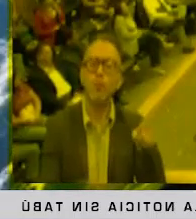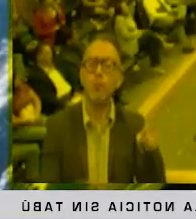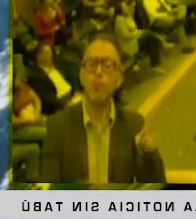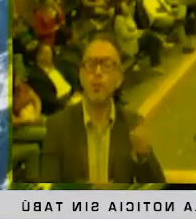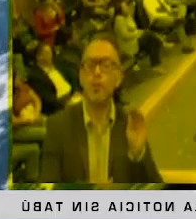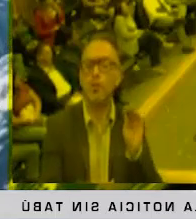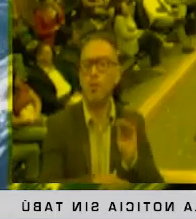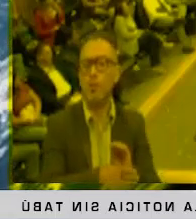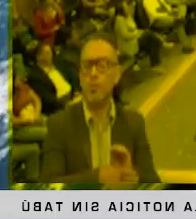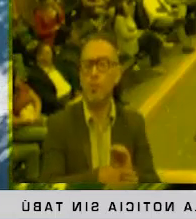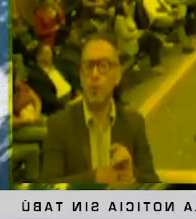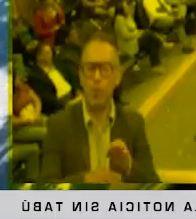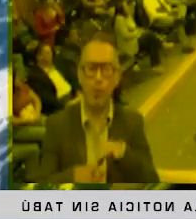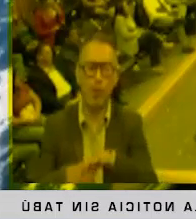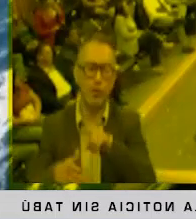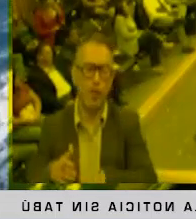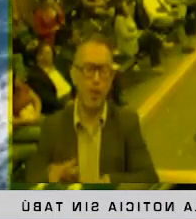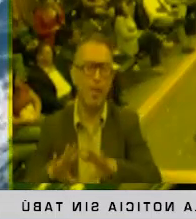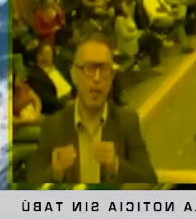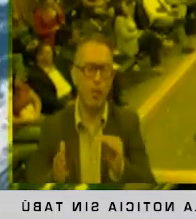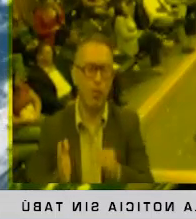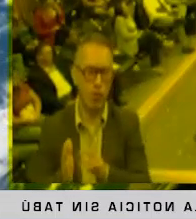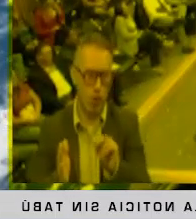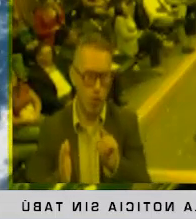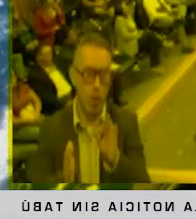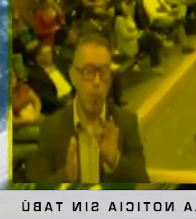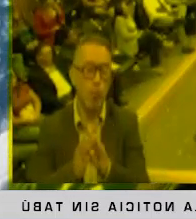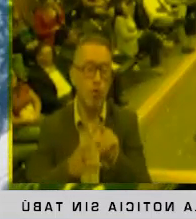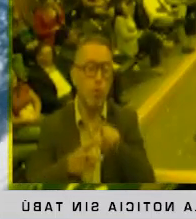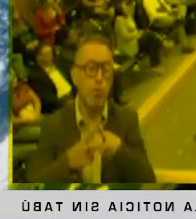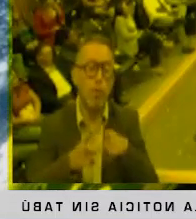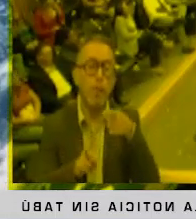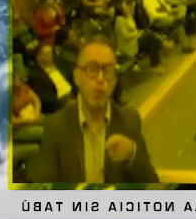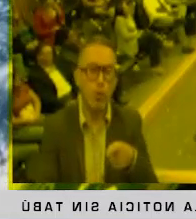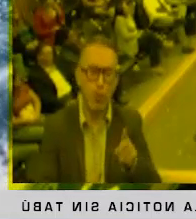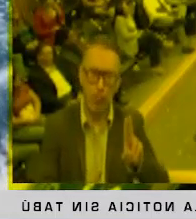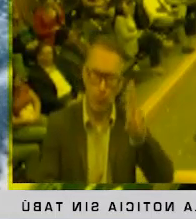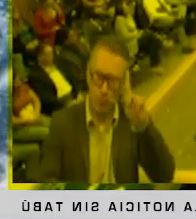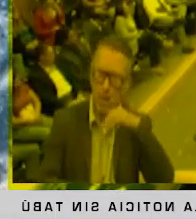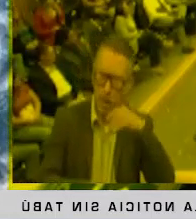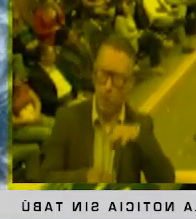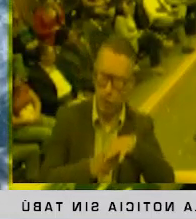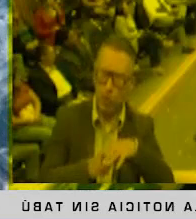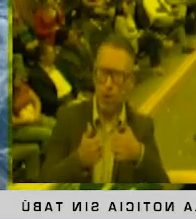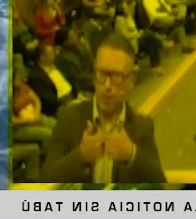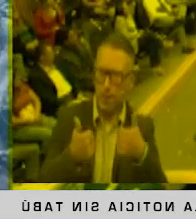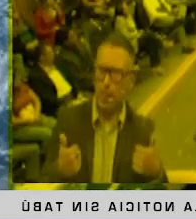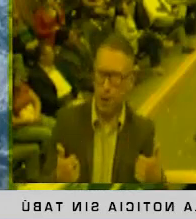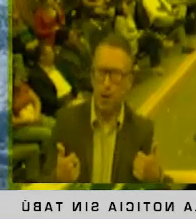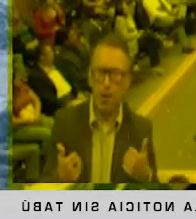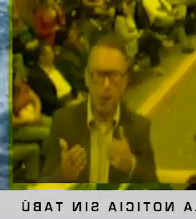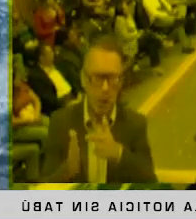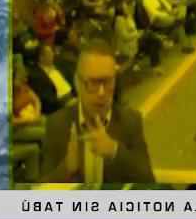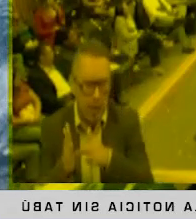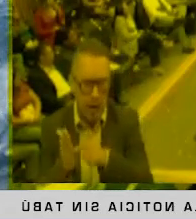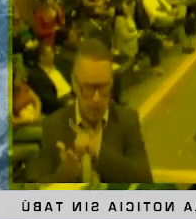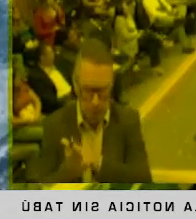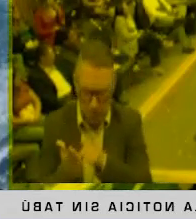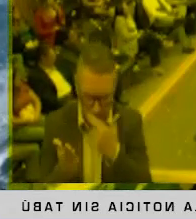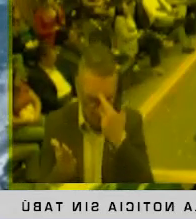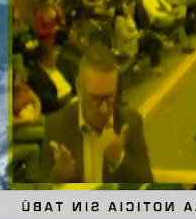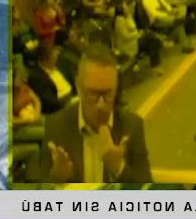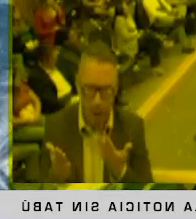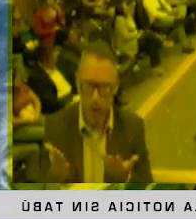porque está declarando su confianza al Instituto Nacional electoral de que su voto se da en total libertad y secrecía se respeta y se cuenta